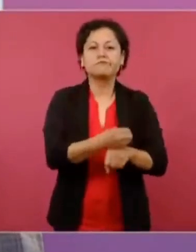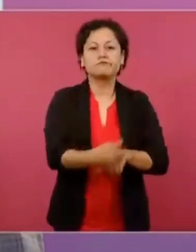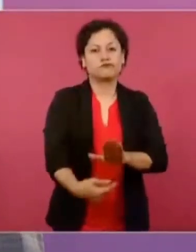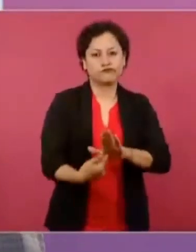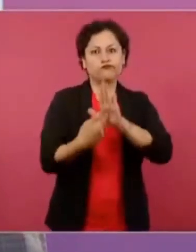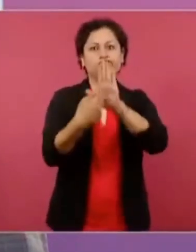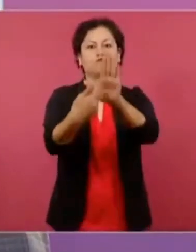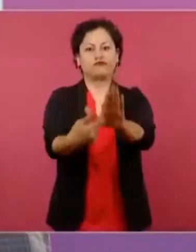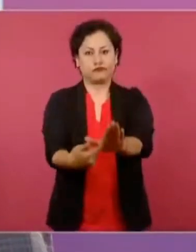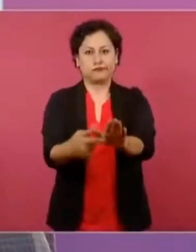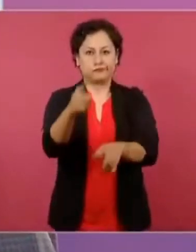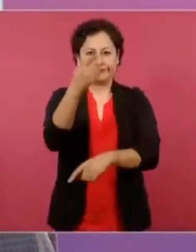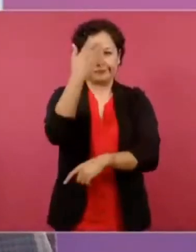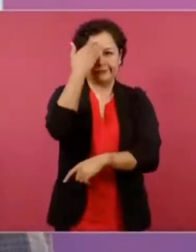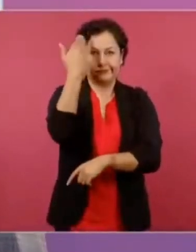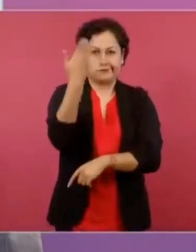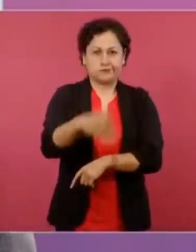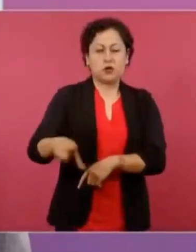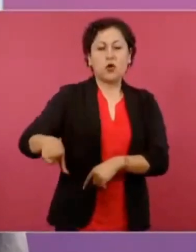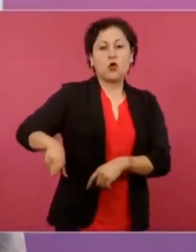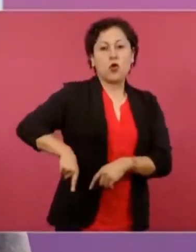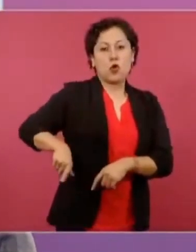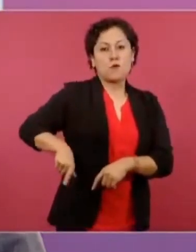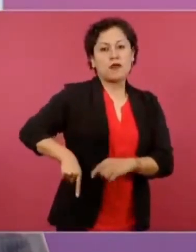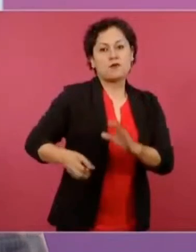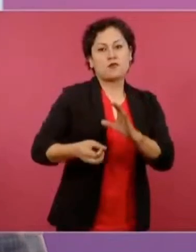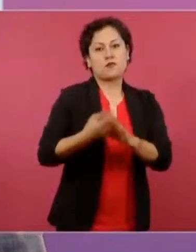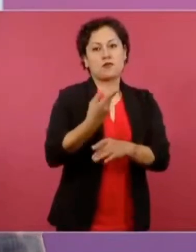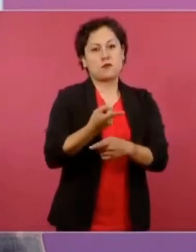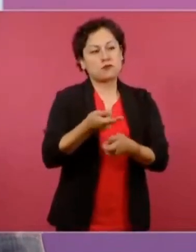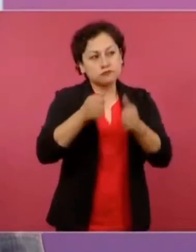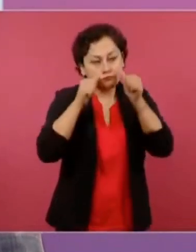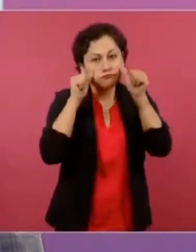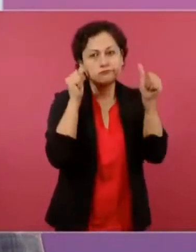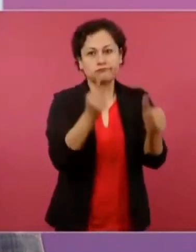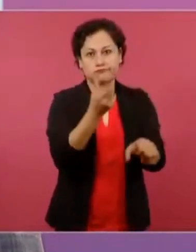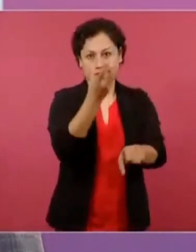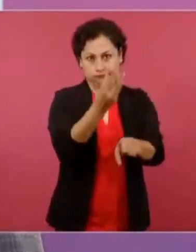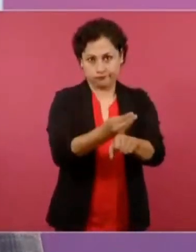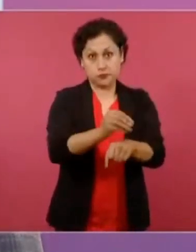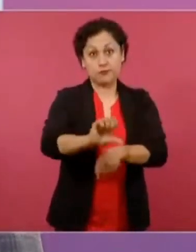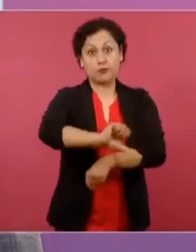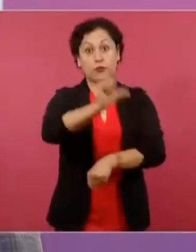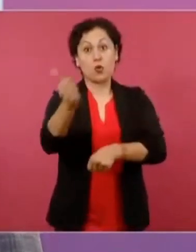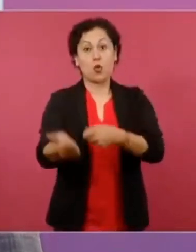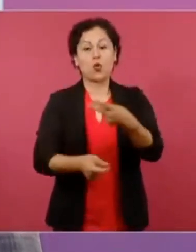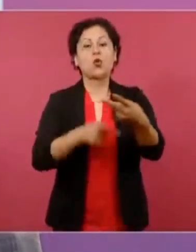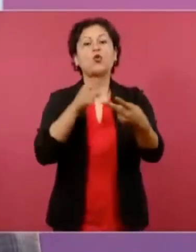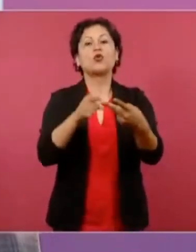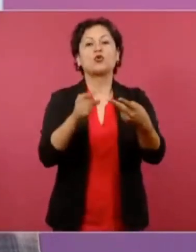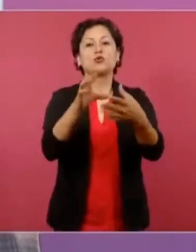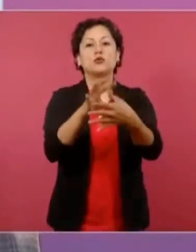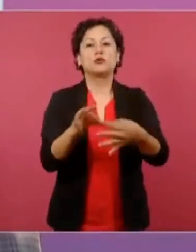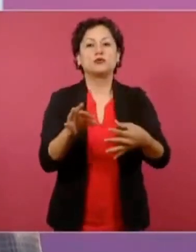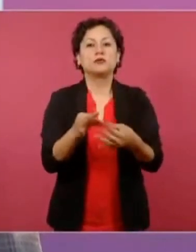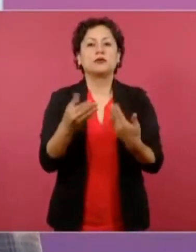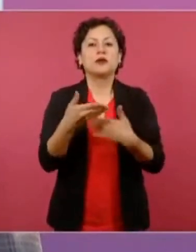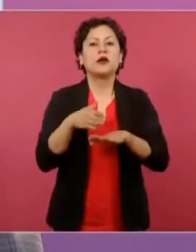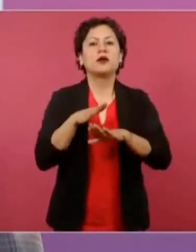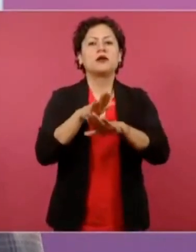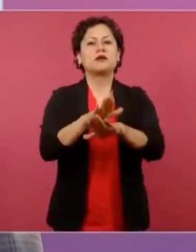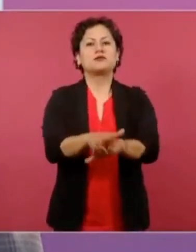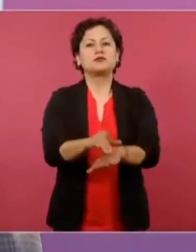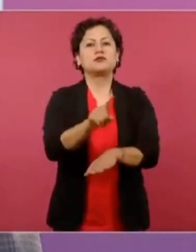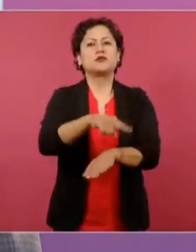actual administración. Y el segundo tema se informará del avance de la convocatoria de